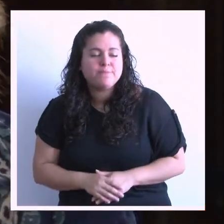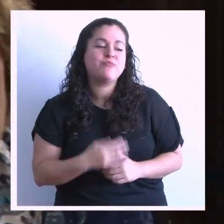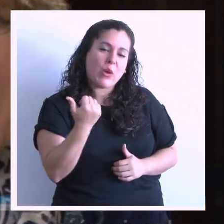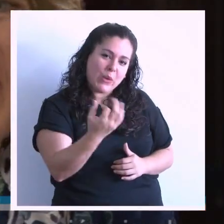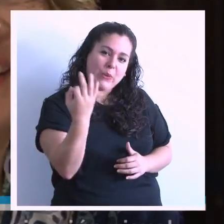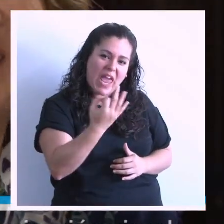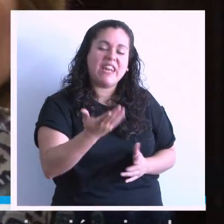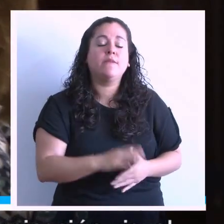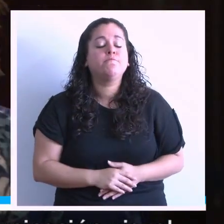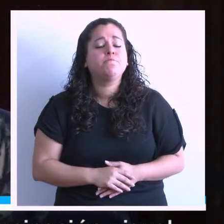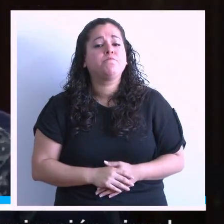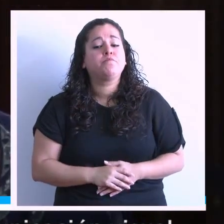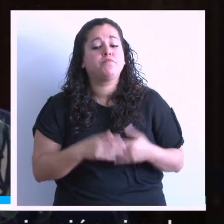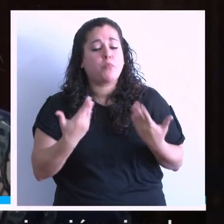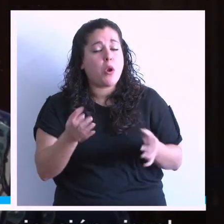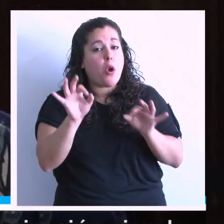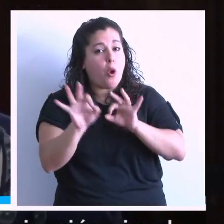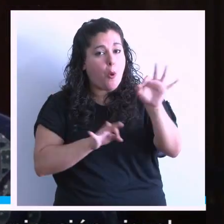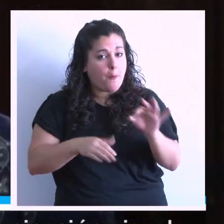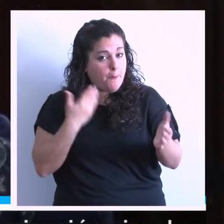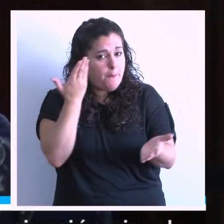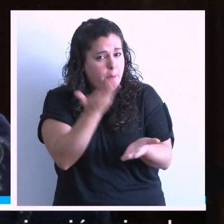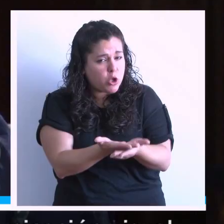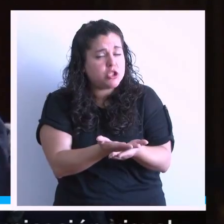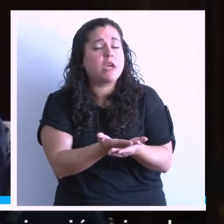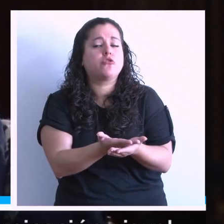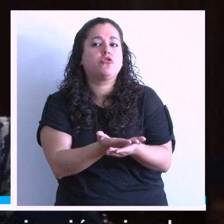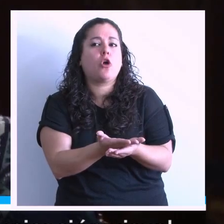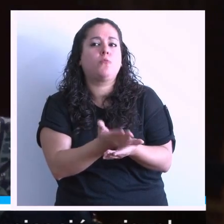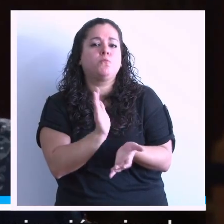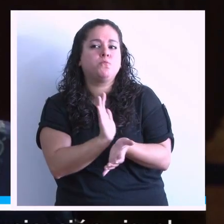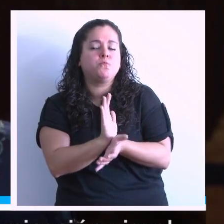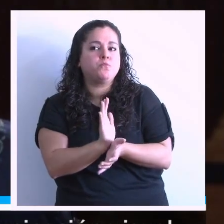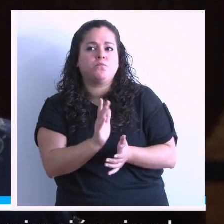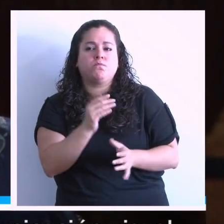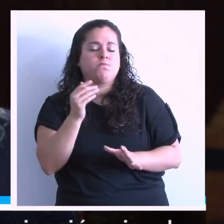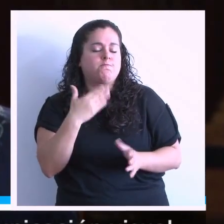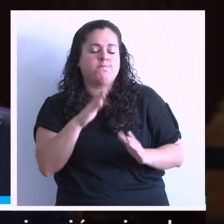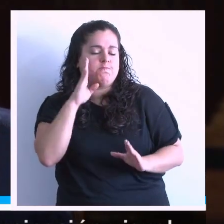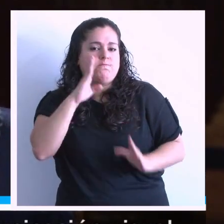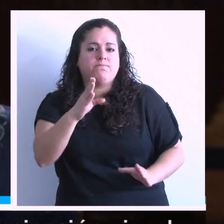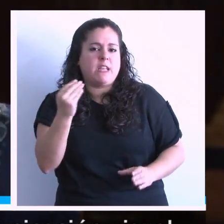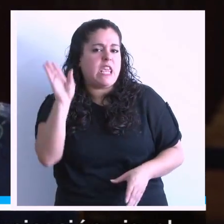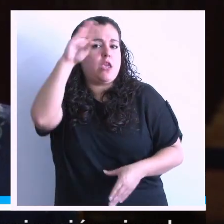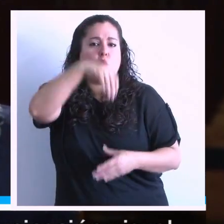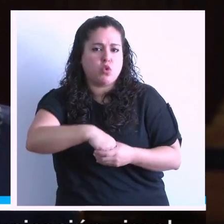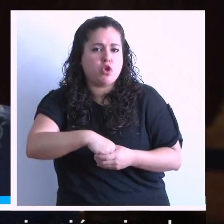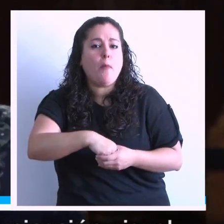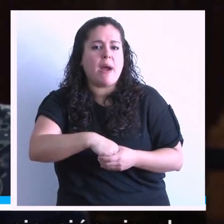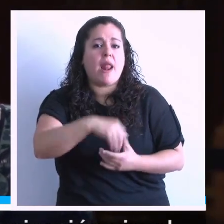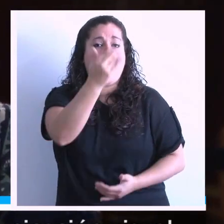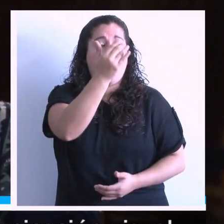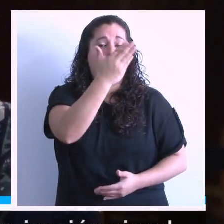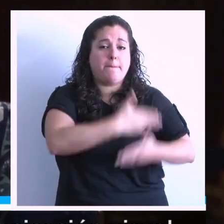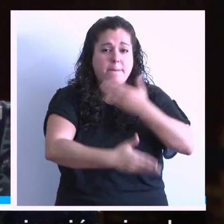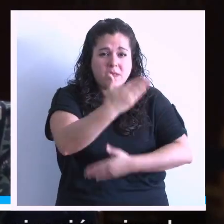va? Bien. Bueno, este es un poco un proyecto en donde se tiene en cuenta la inclusión de las